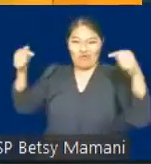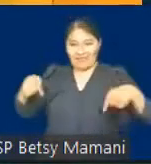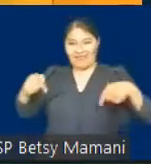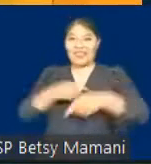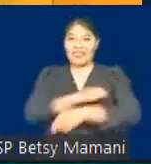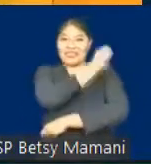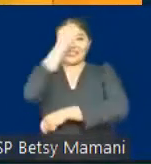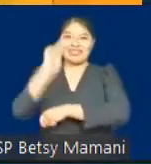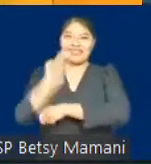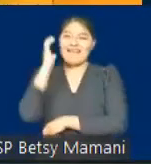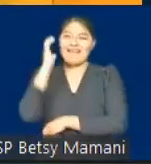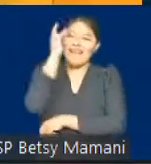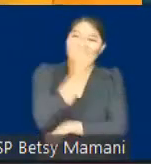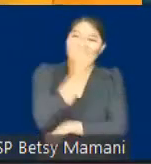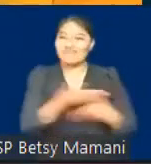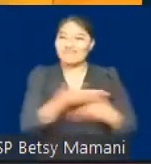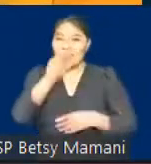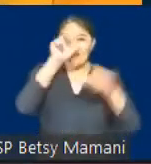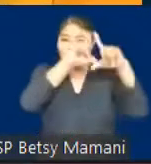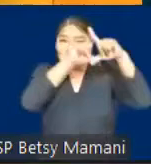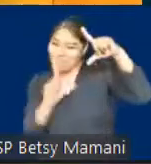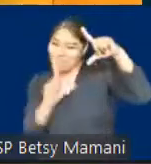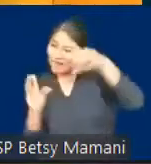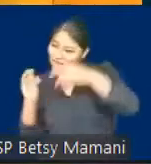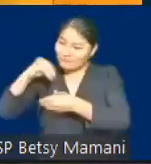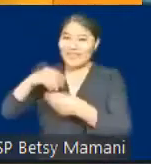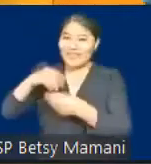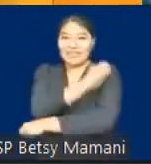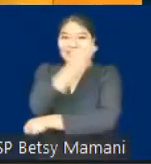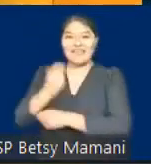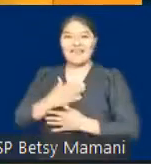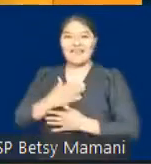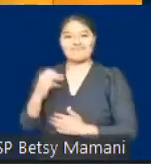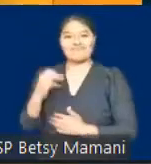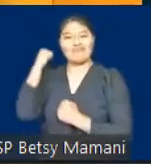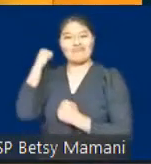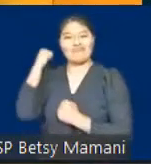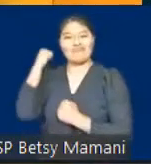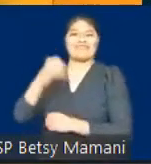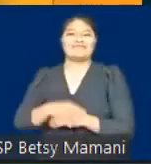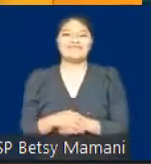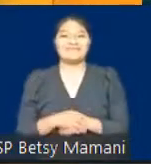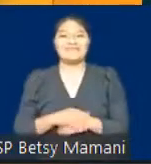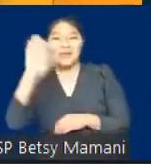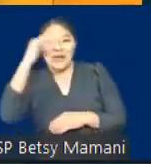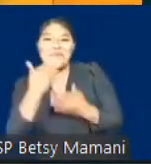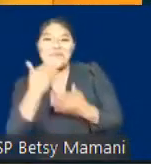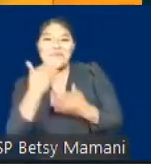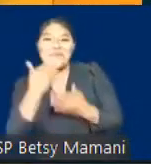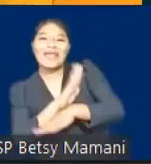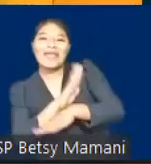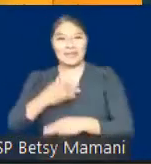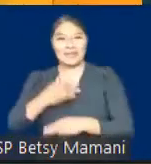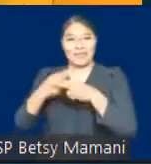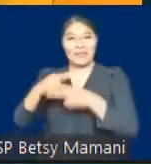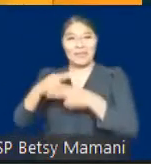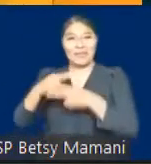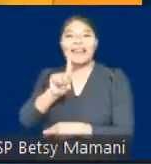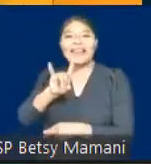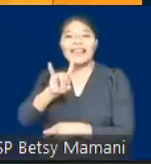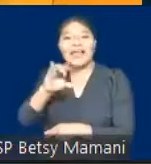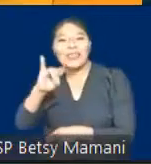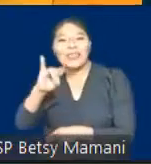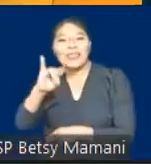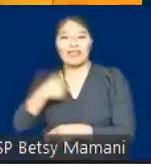hermosa ciudad de Tacna, cuna del patriotismo. Buenas tardes, soy Claudia Suxo y por mi parte también